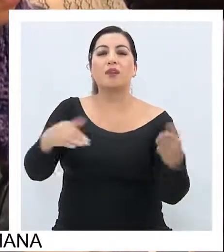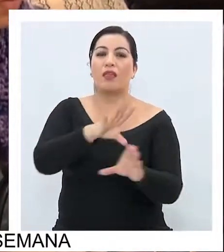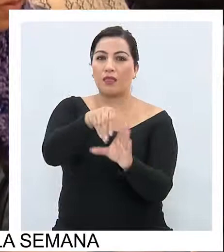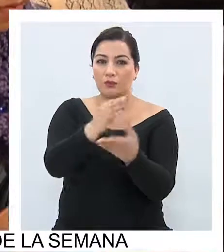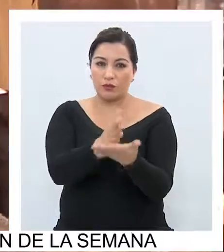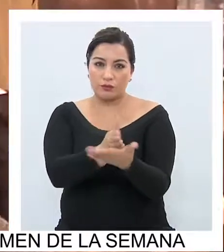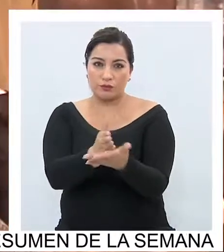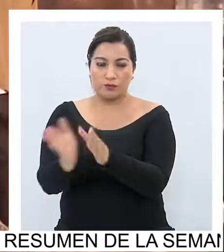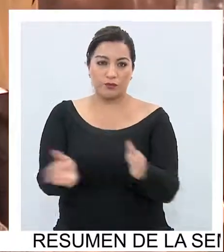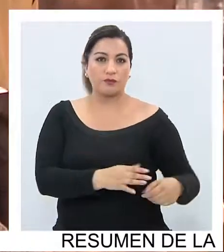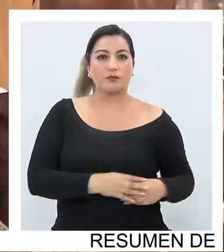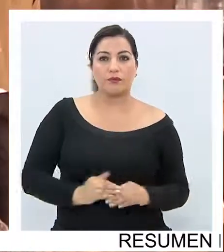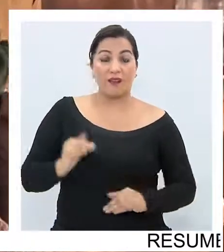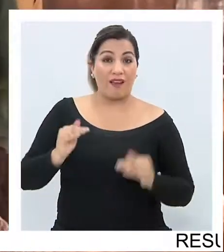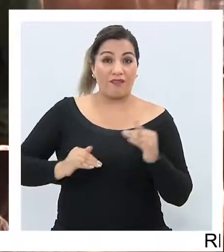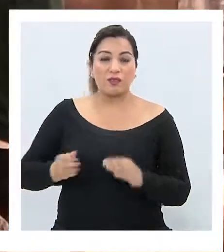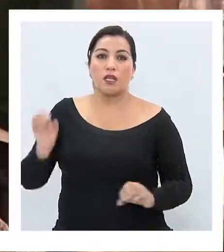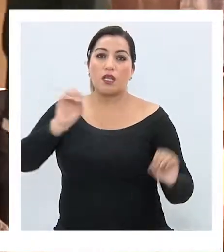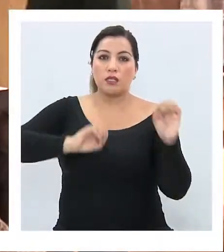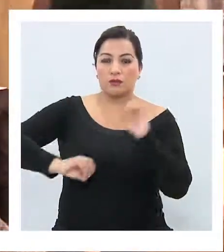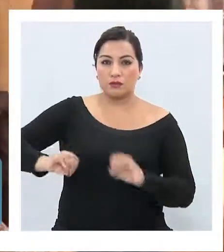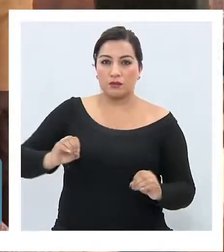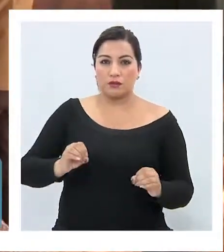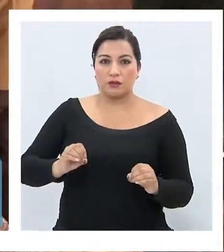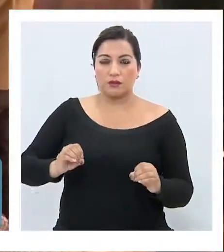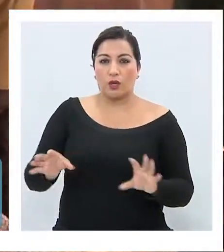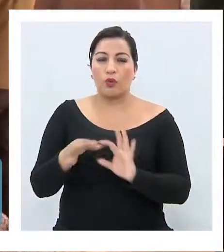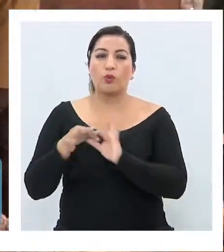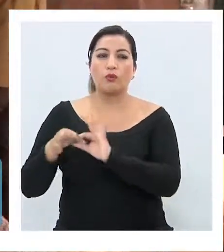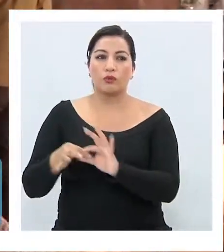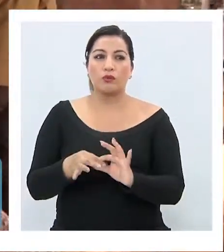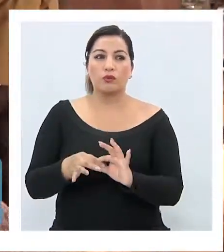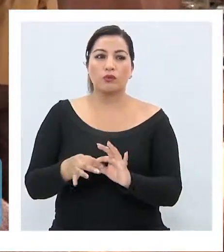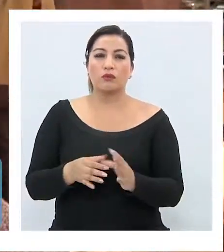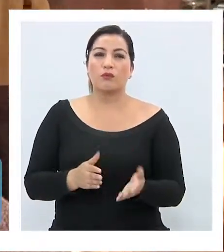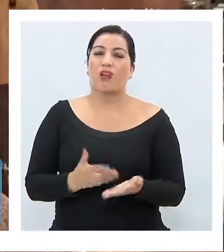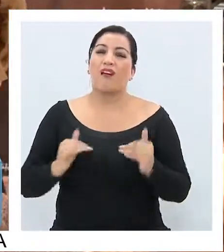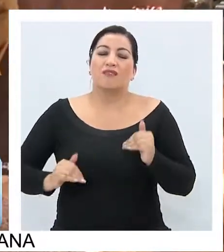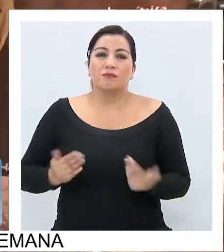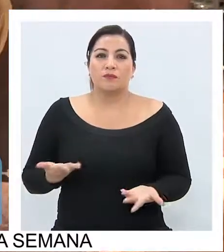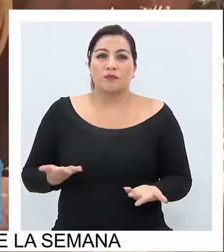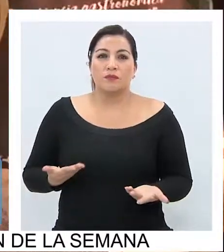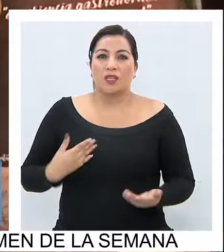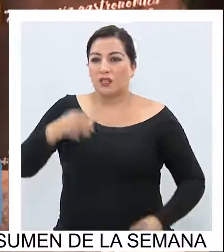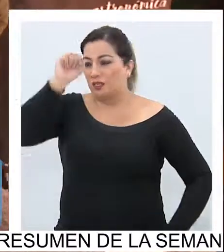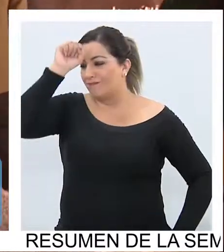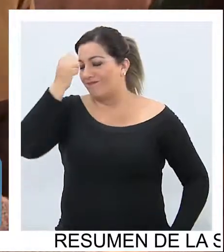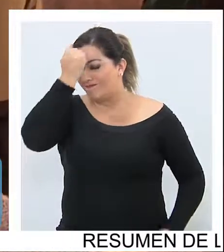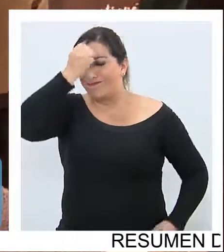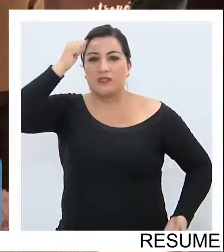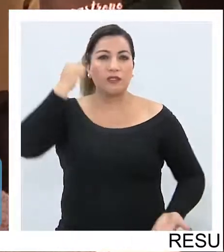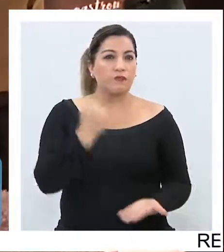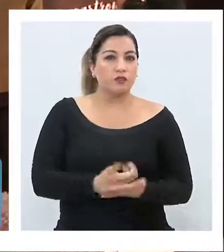colegios. Muchas veces la ciencia viene de la mano con procesos como frustración, errores,